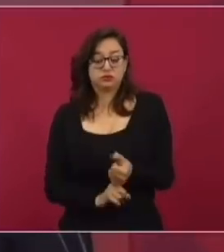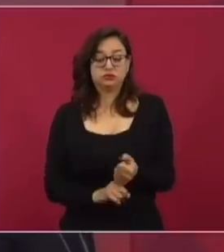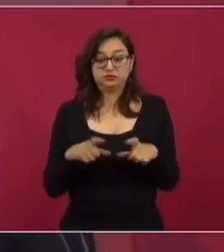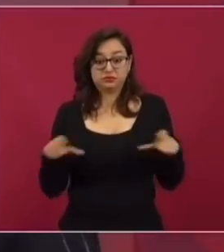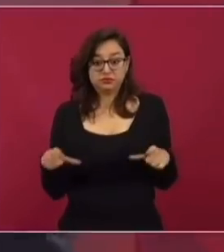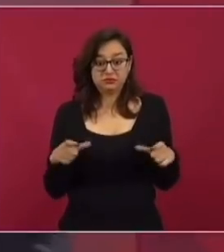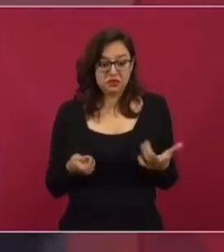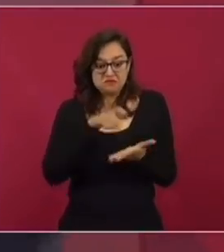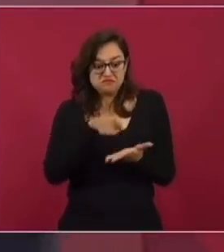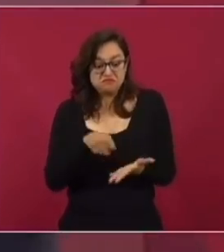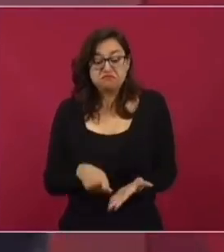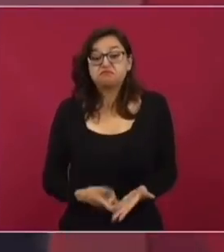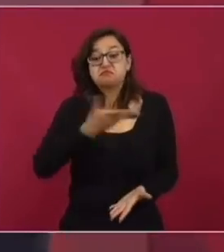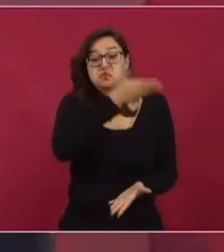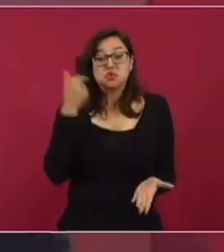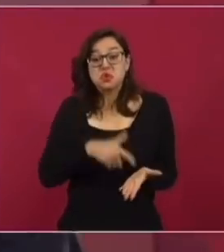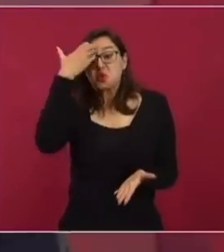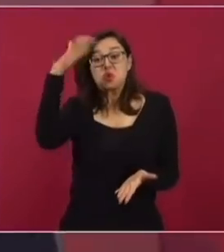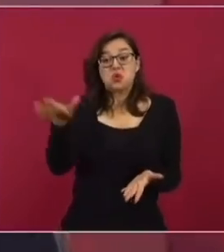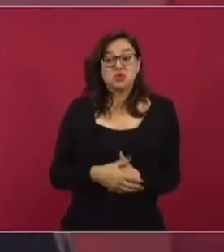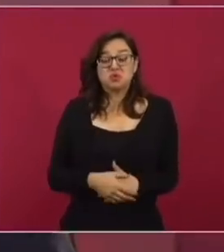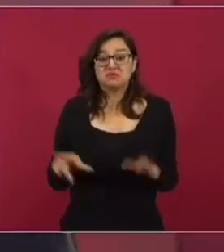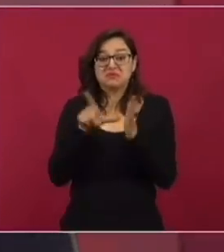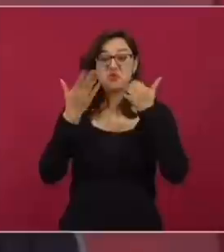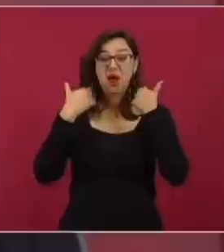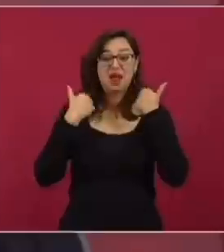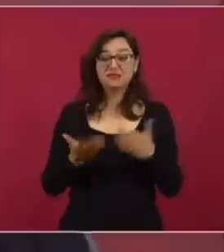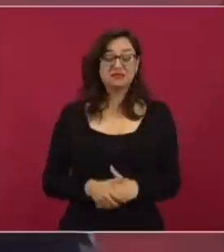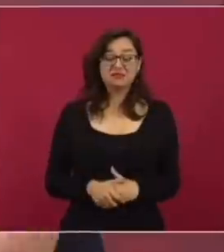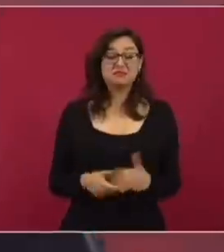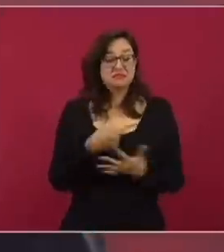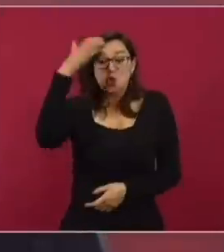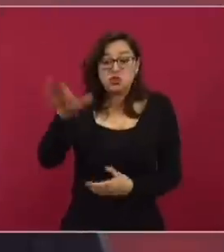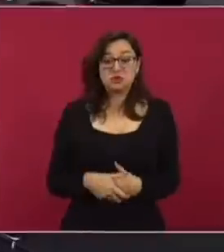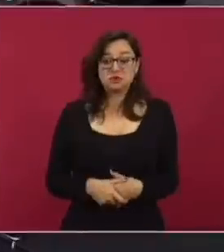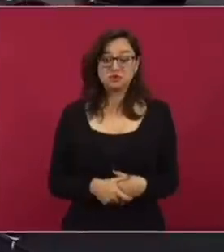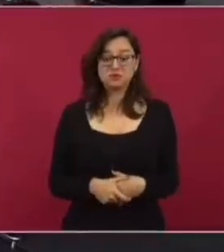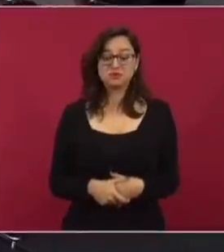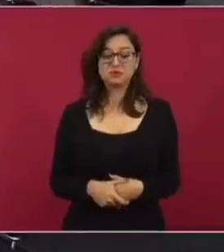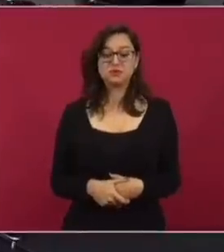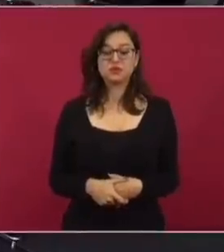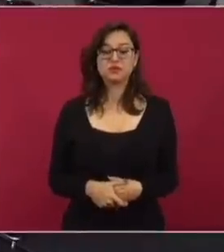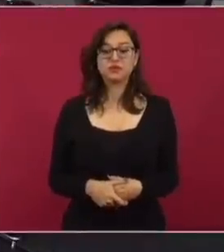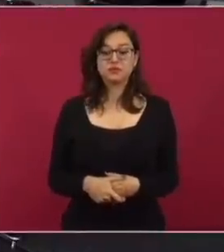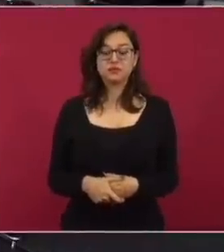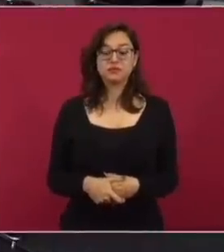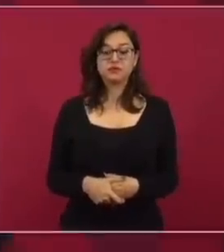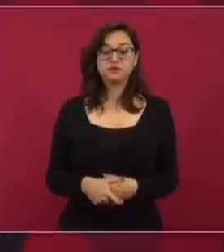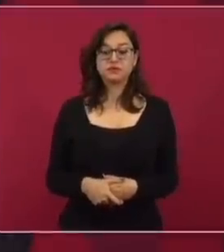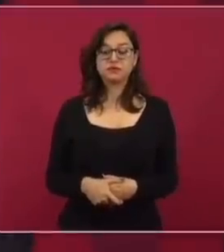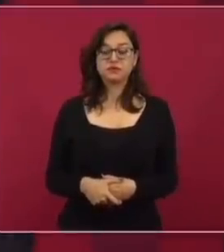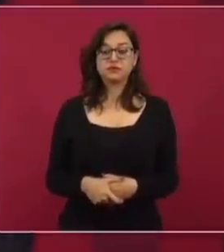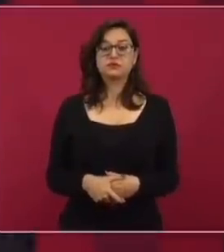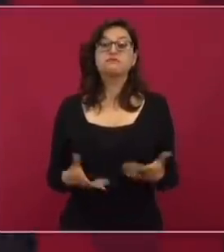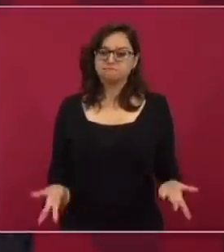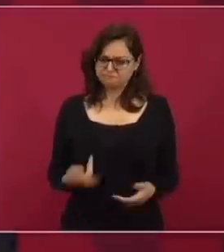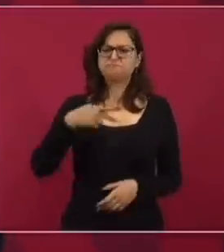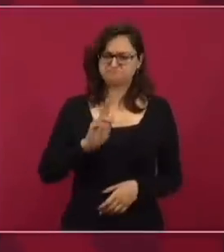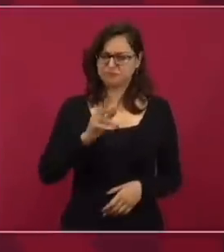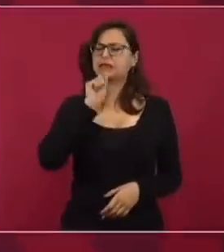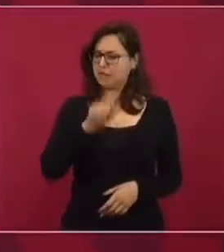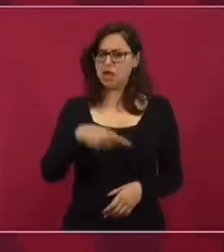cheque, no sé llenar un cheque, no sé manejar una tarjeta de crédito, nada de eso. También siempre he sostenido que no todo el que tiene es